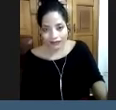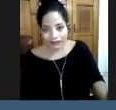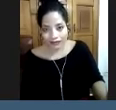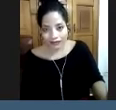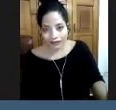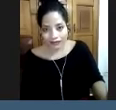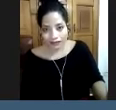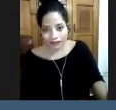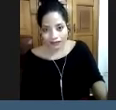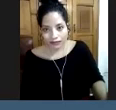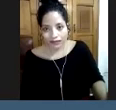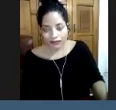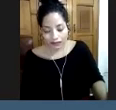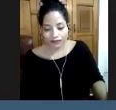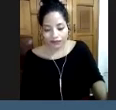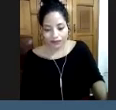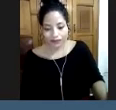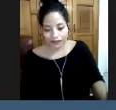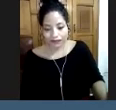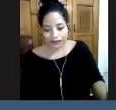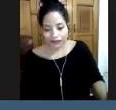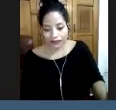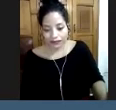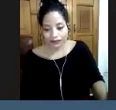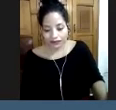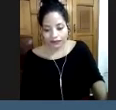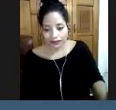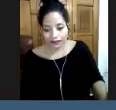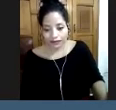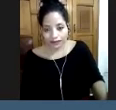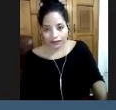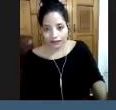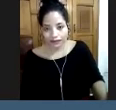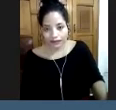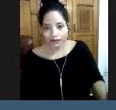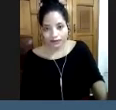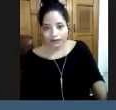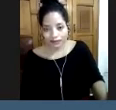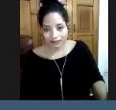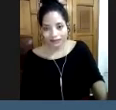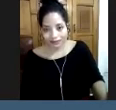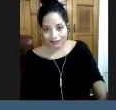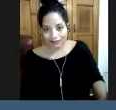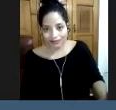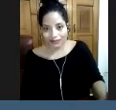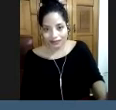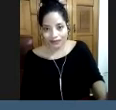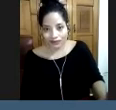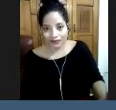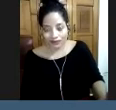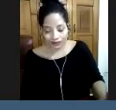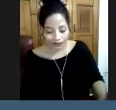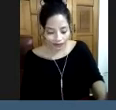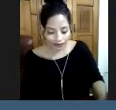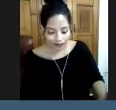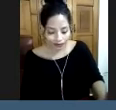hago más hincapié en las madres porque sabemos que tenemos este rol de cuidadoras, de maestras, de doctoras y tenemos esta cantidad